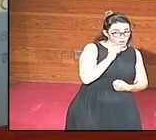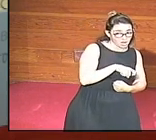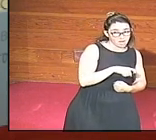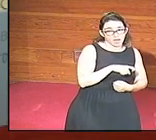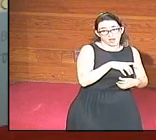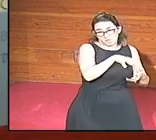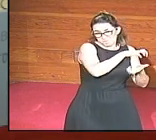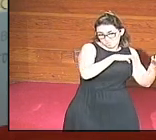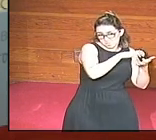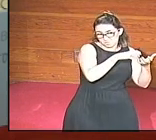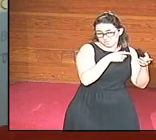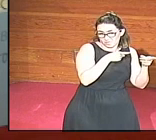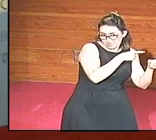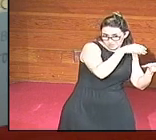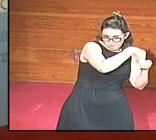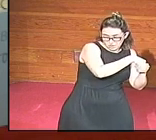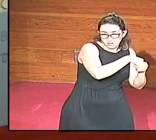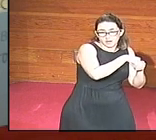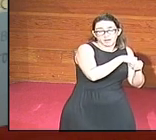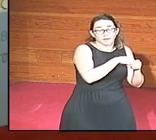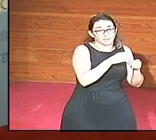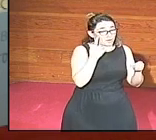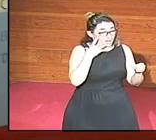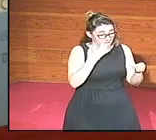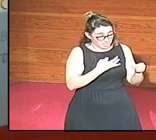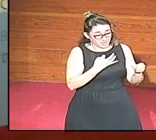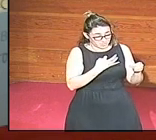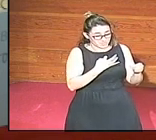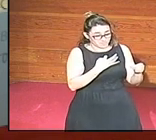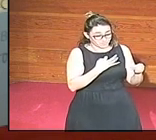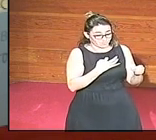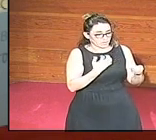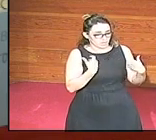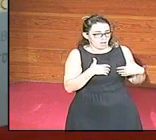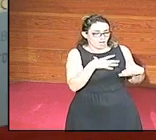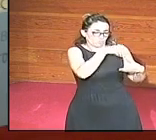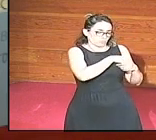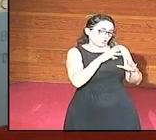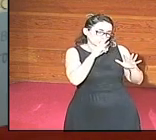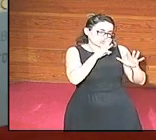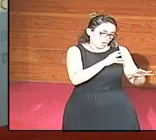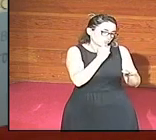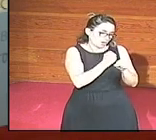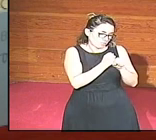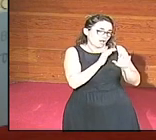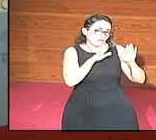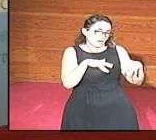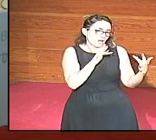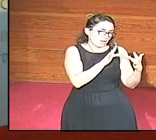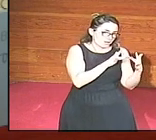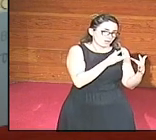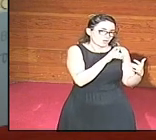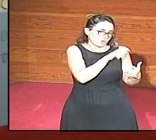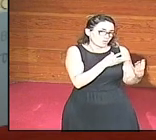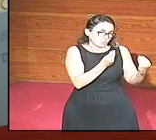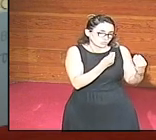cuando muchos de los amigos ucranianos, porque al final después de 8 años trabajando allí uno construye relaciones, siempre me han dicho que esto es una agresión de